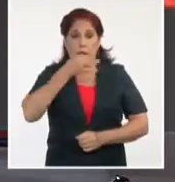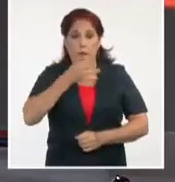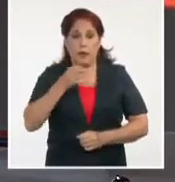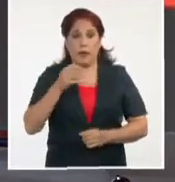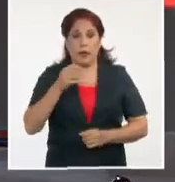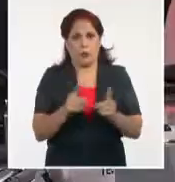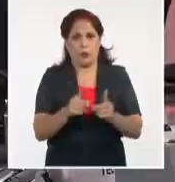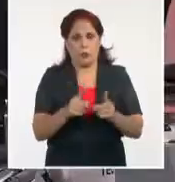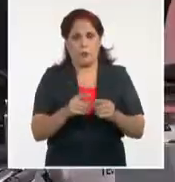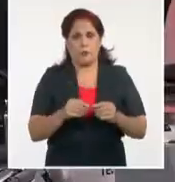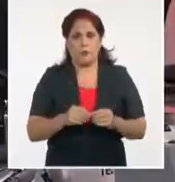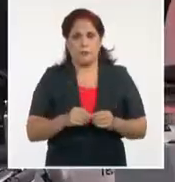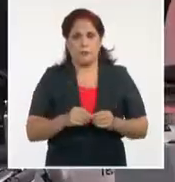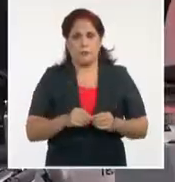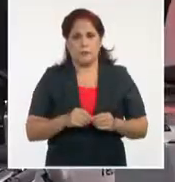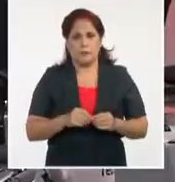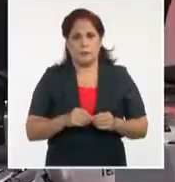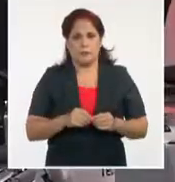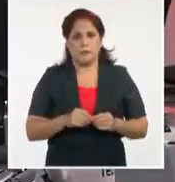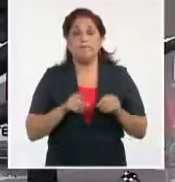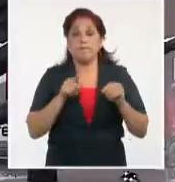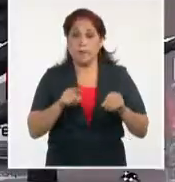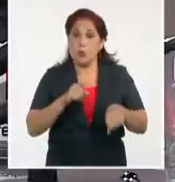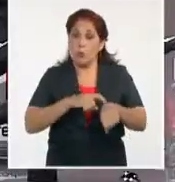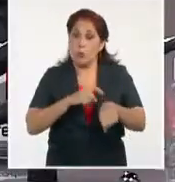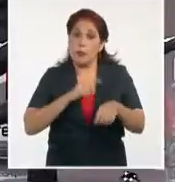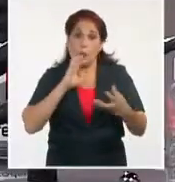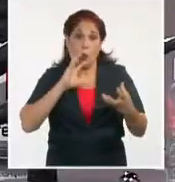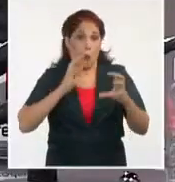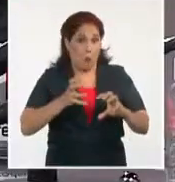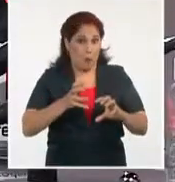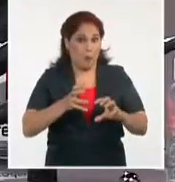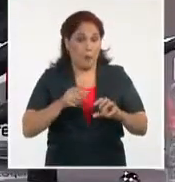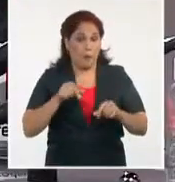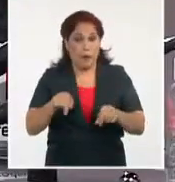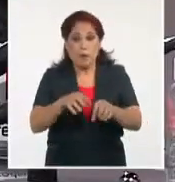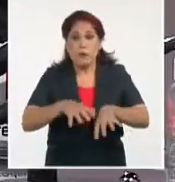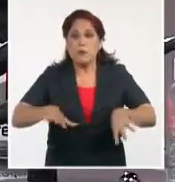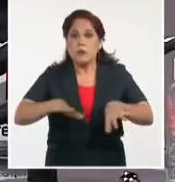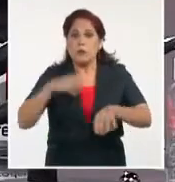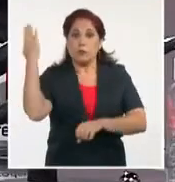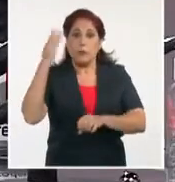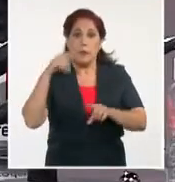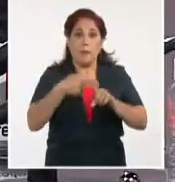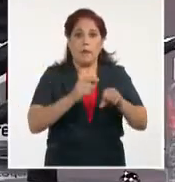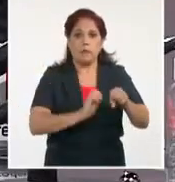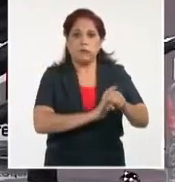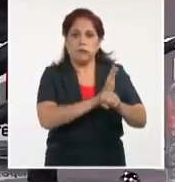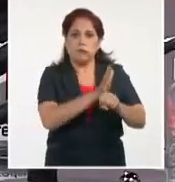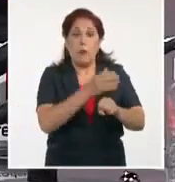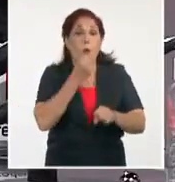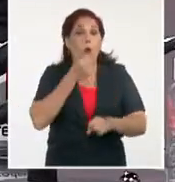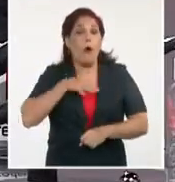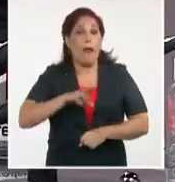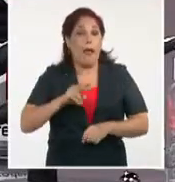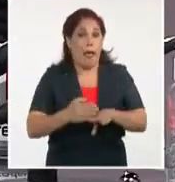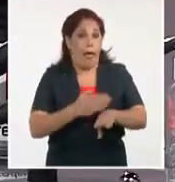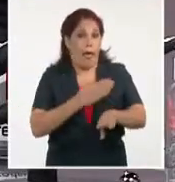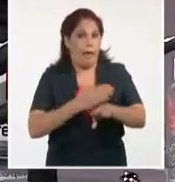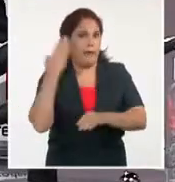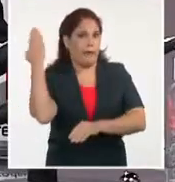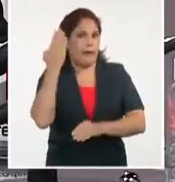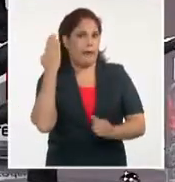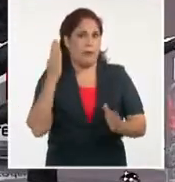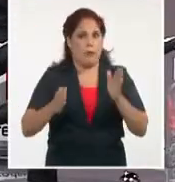resumida. Sin duda un momento complejo y que la necesidad de que ojalá antes que se acabe la temporada ciclónica podamos